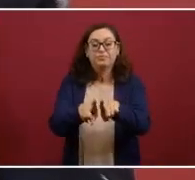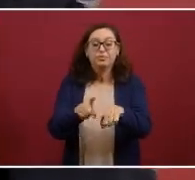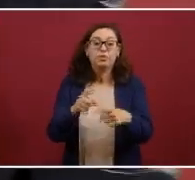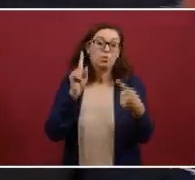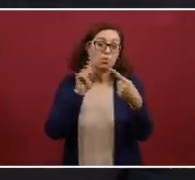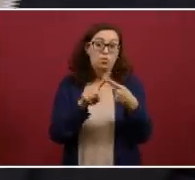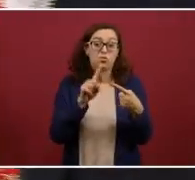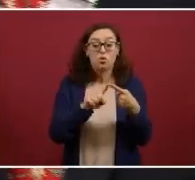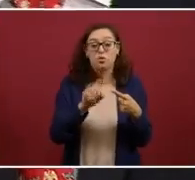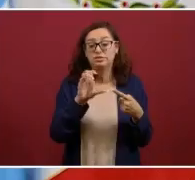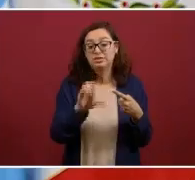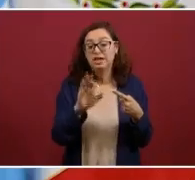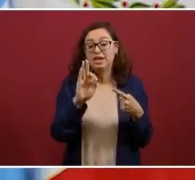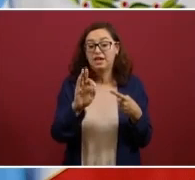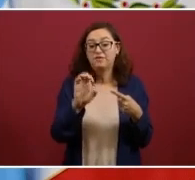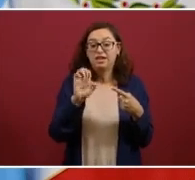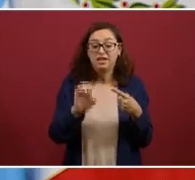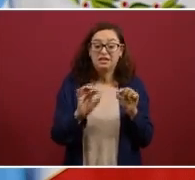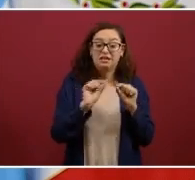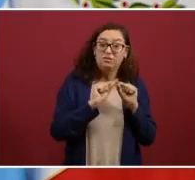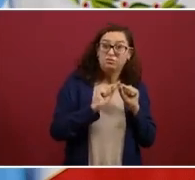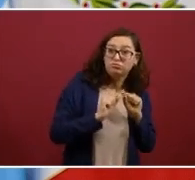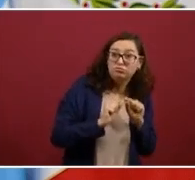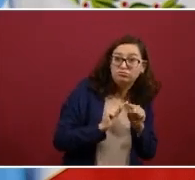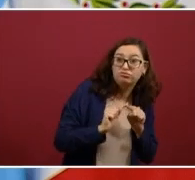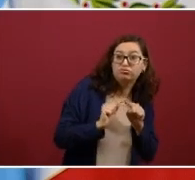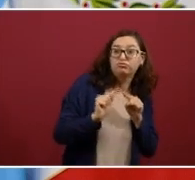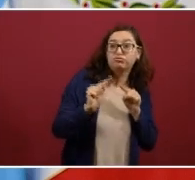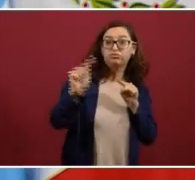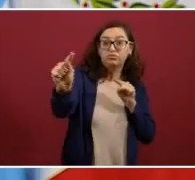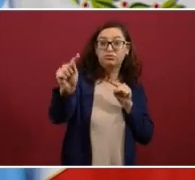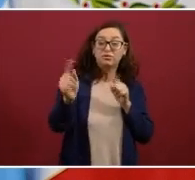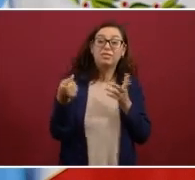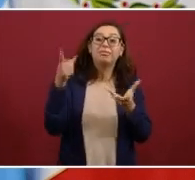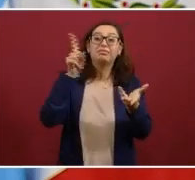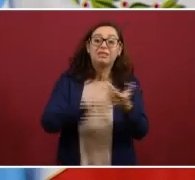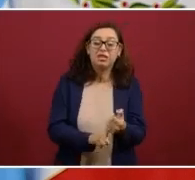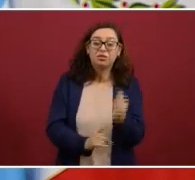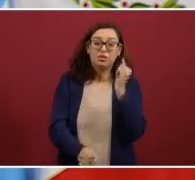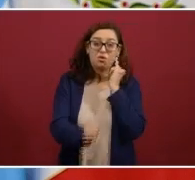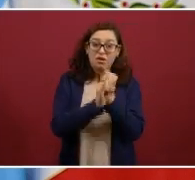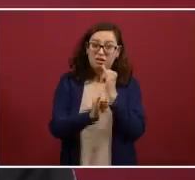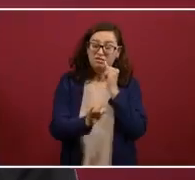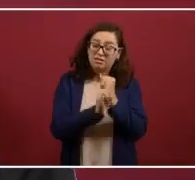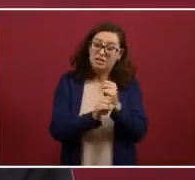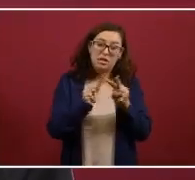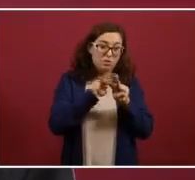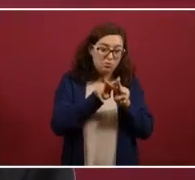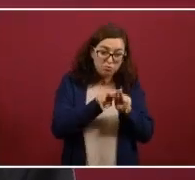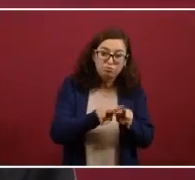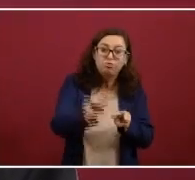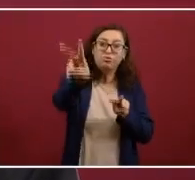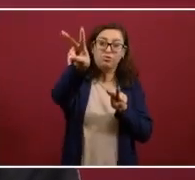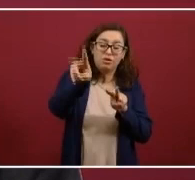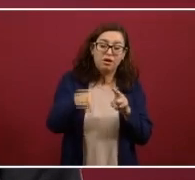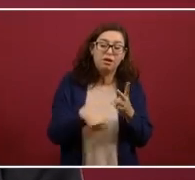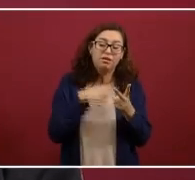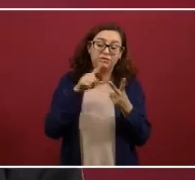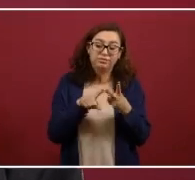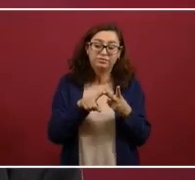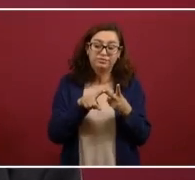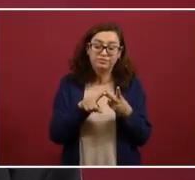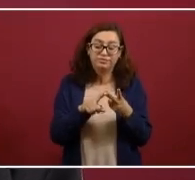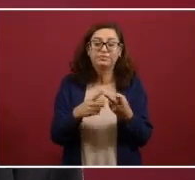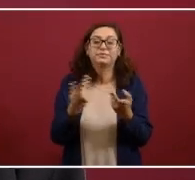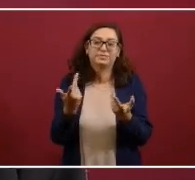Comisión Federal de Electricidad para el Internet y crear